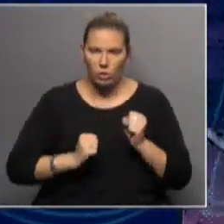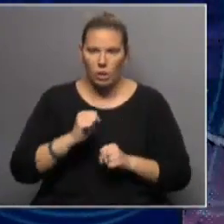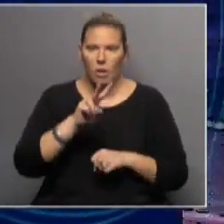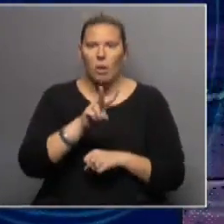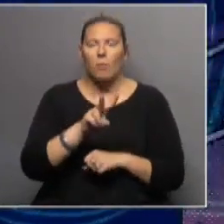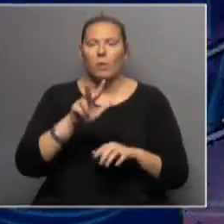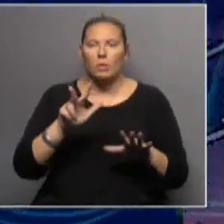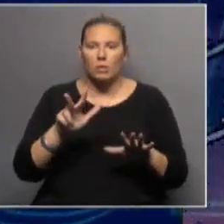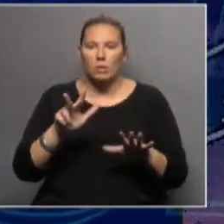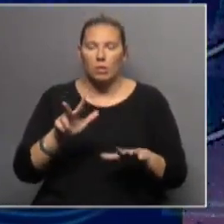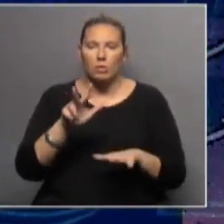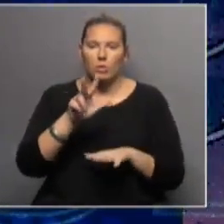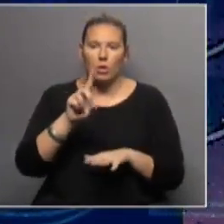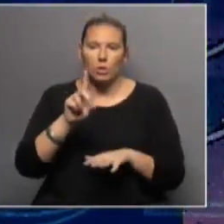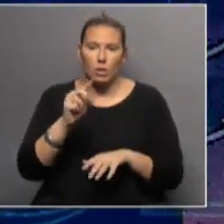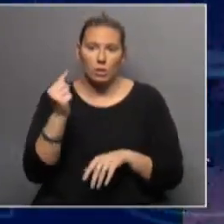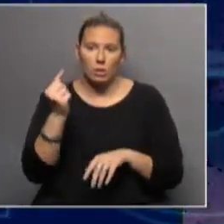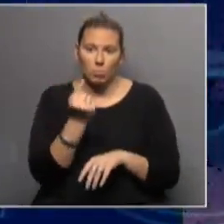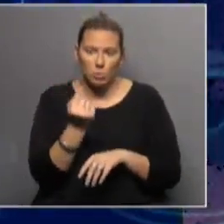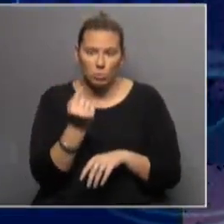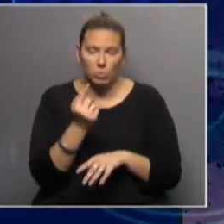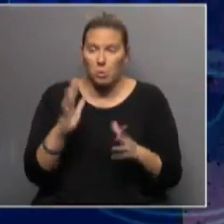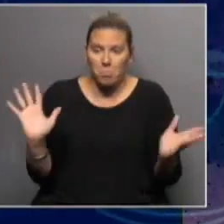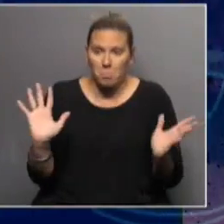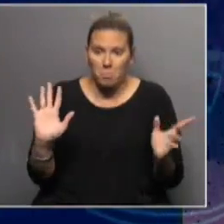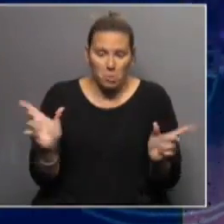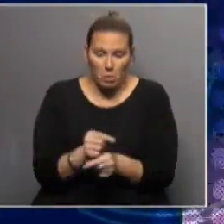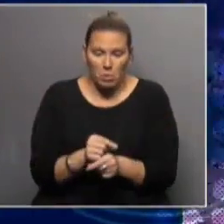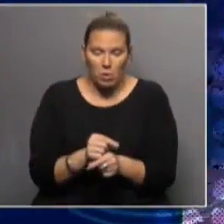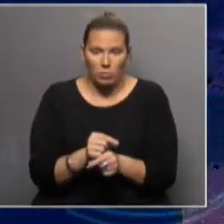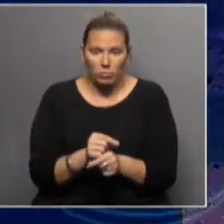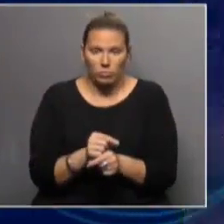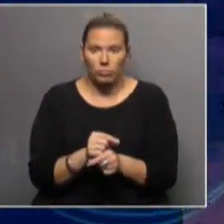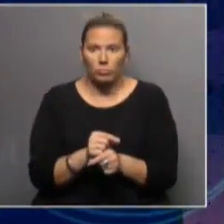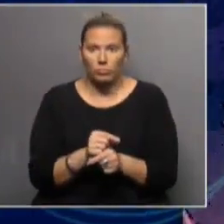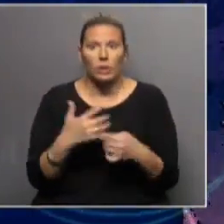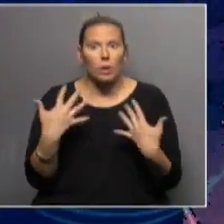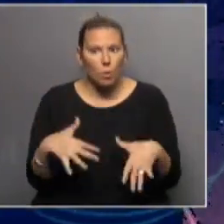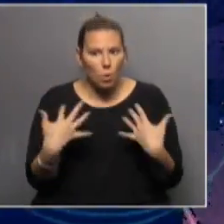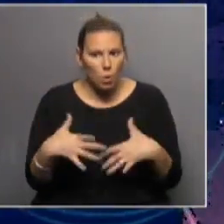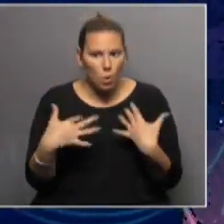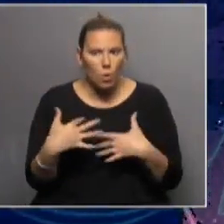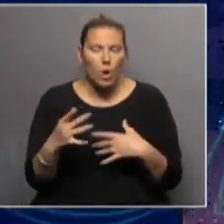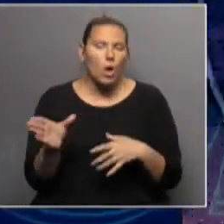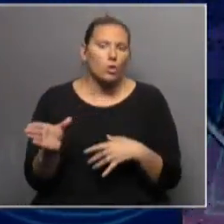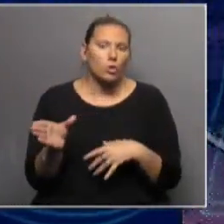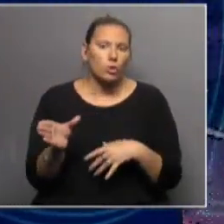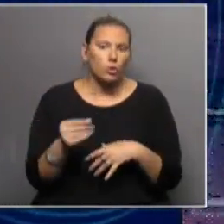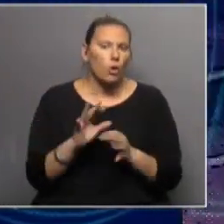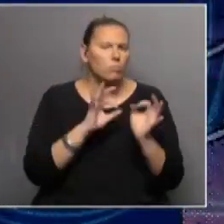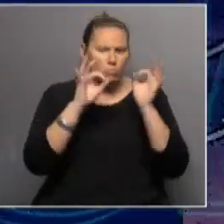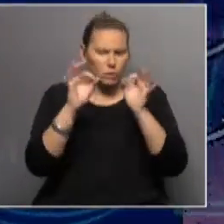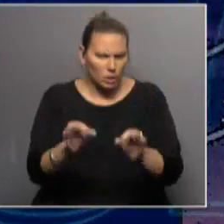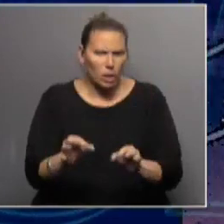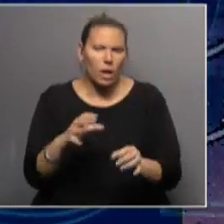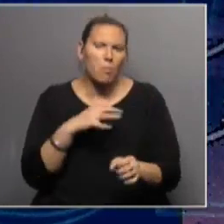30 minutos, ¿no? Es impresionante, a 2.8, 3 minutos por kilómetro, ¿no? Está bueno, ¿no? Y todos llegan y